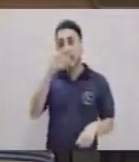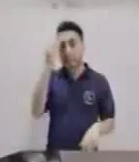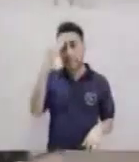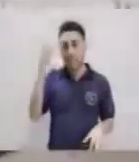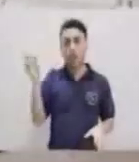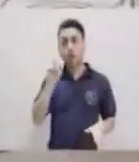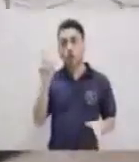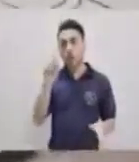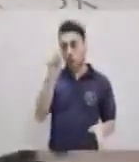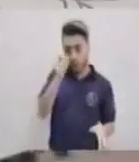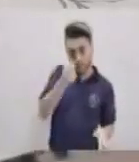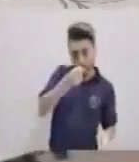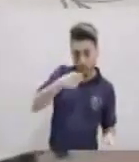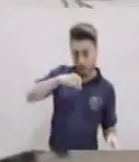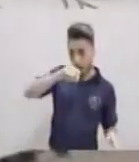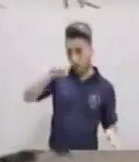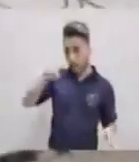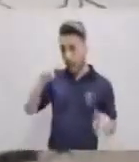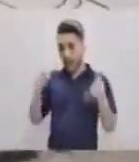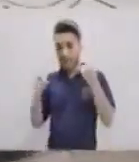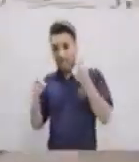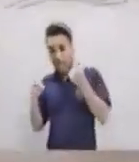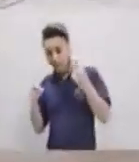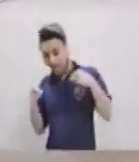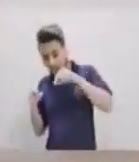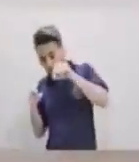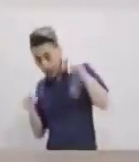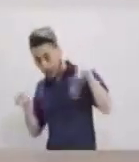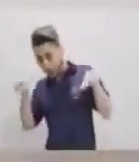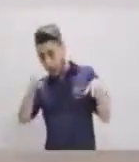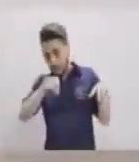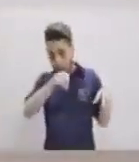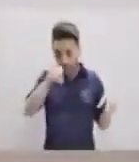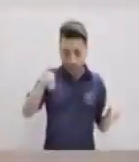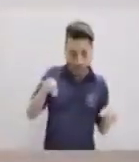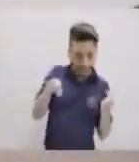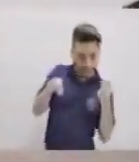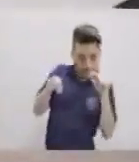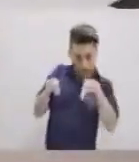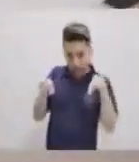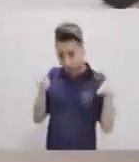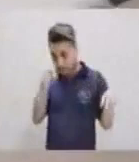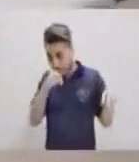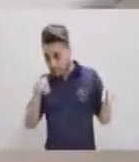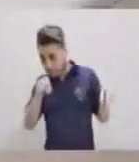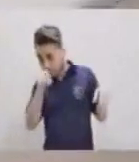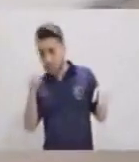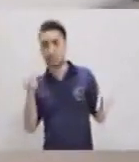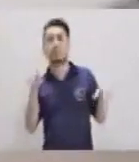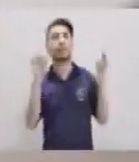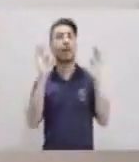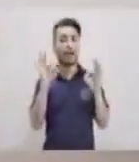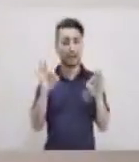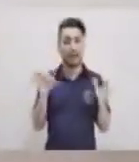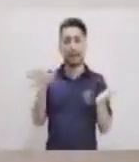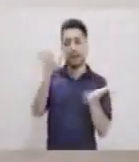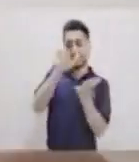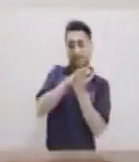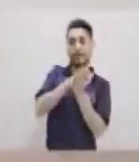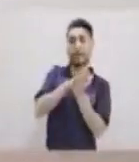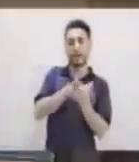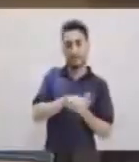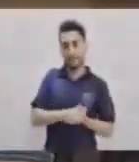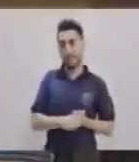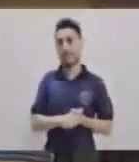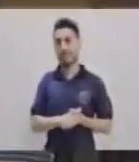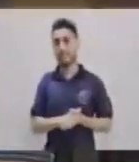saber por dónde realmente ha ido trazando usted aquello que va a posteriormente a grabar en